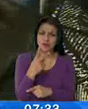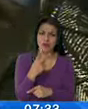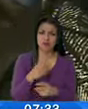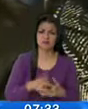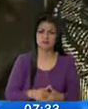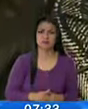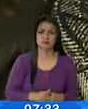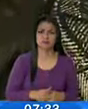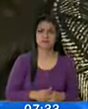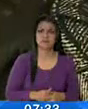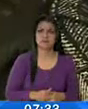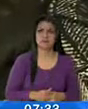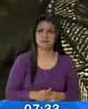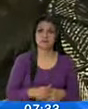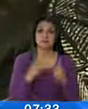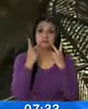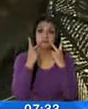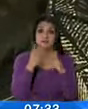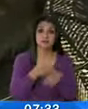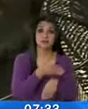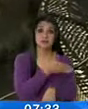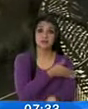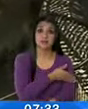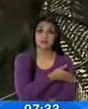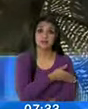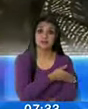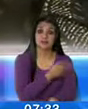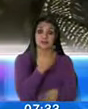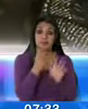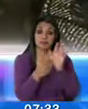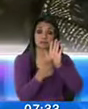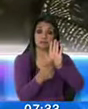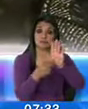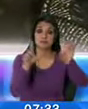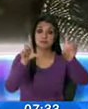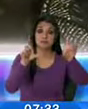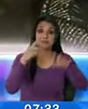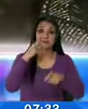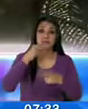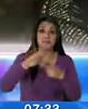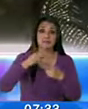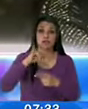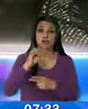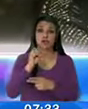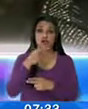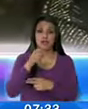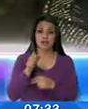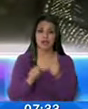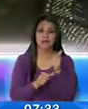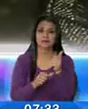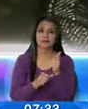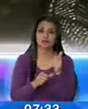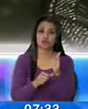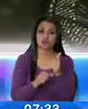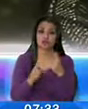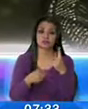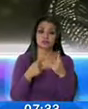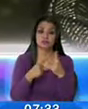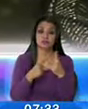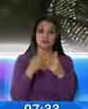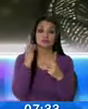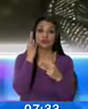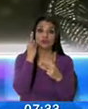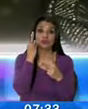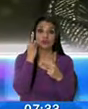anterior. Podemos ver en la gráfica prácticamente a Jorge Mendoza, asesor jurídico, y Pamela Álava,